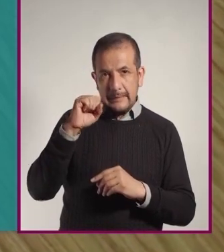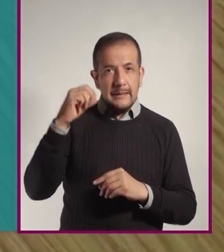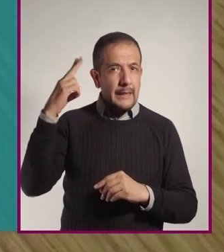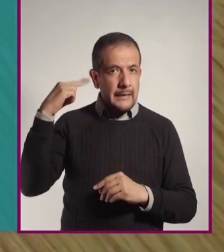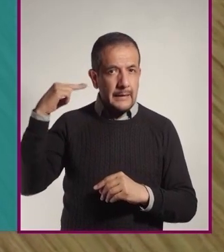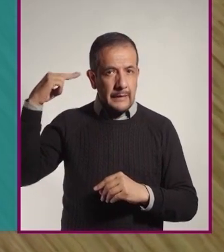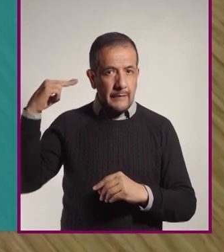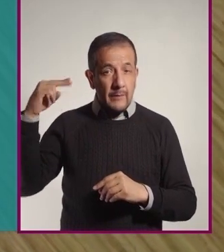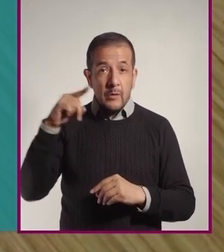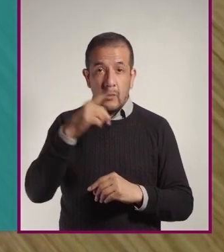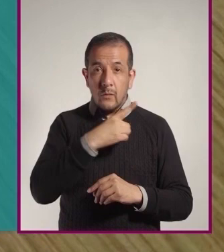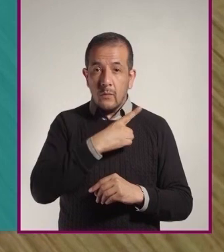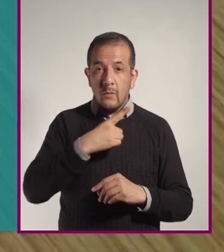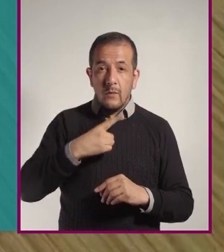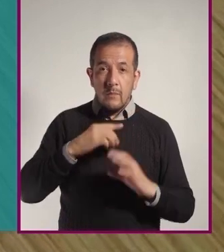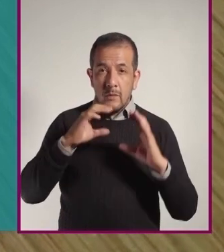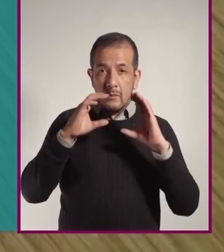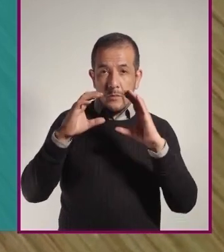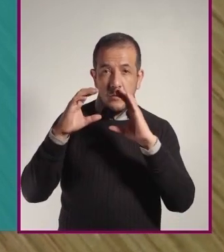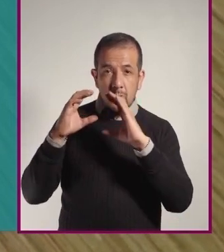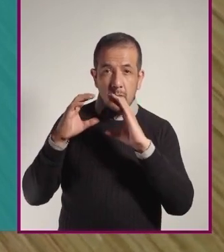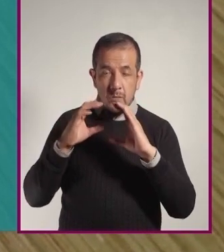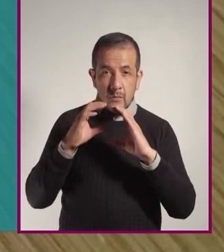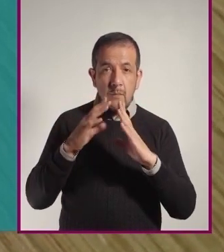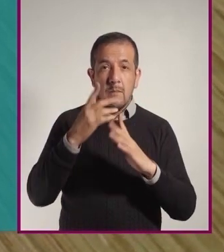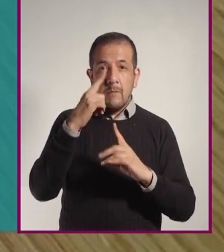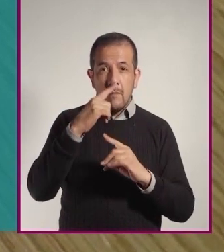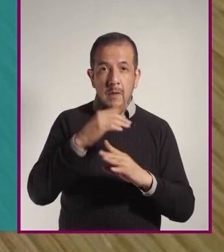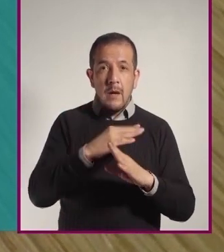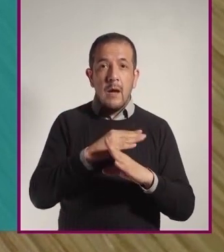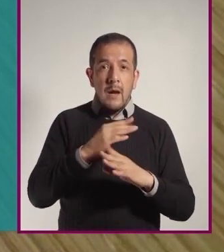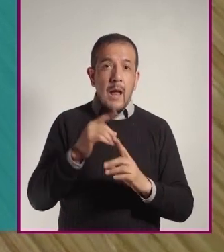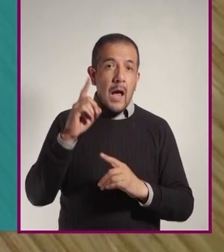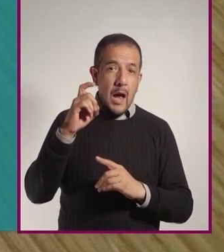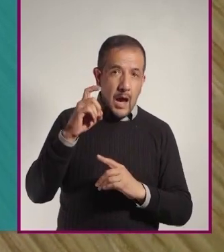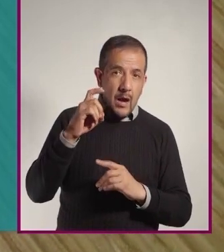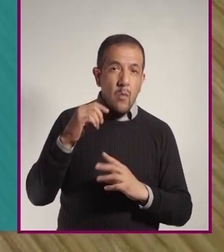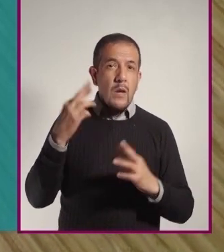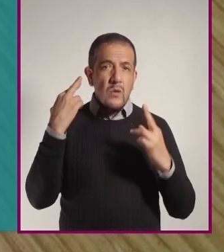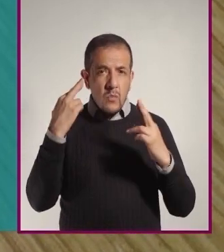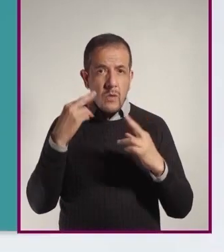Usa elementos de protección personal tanto para el ruido como para el agua.